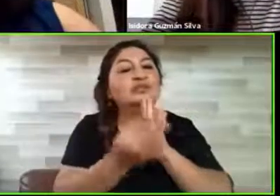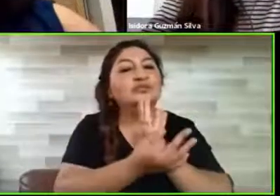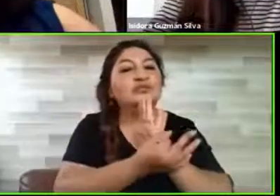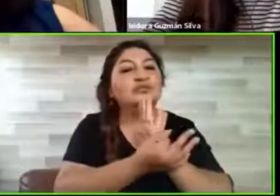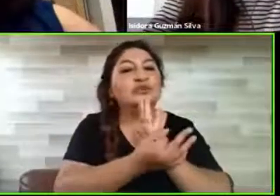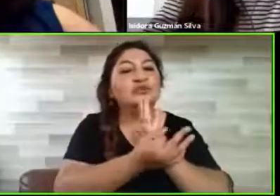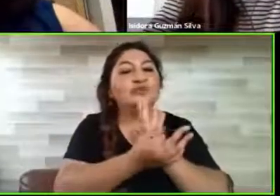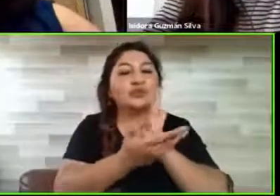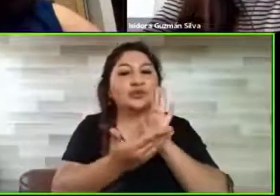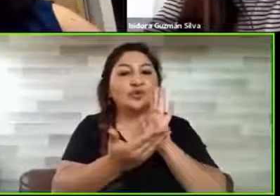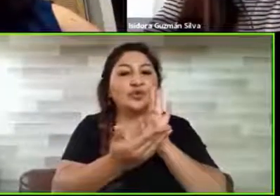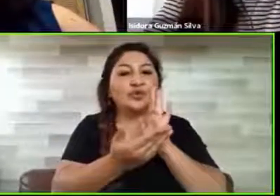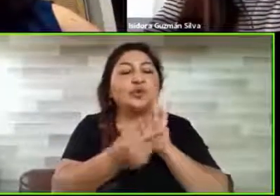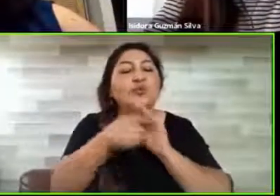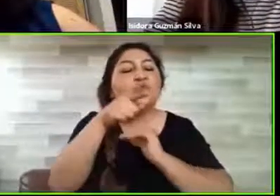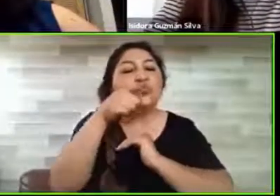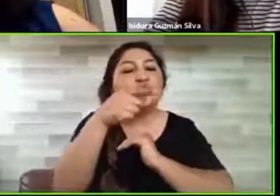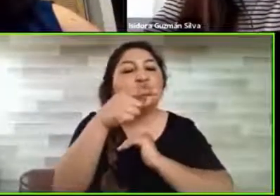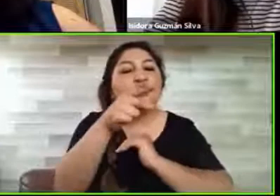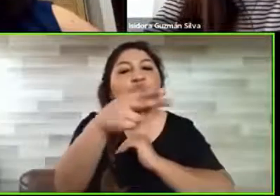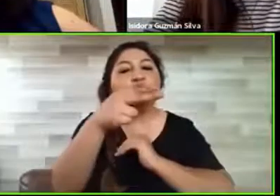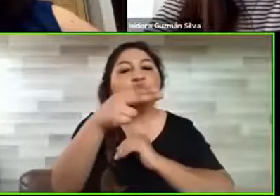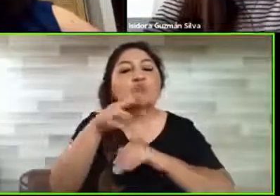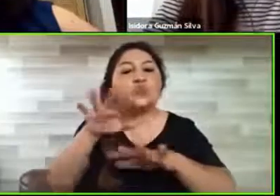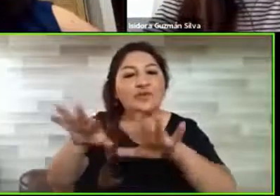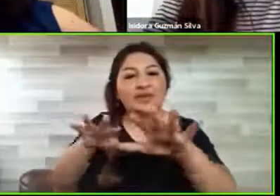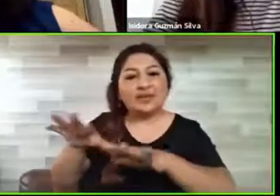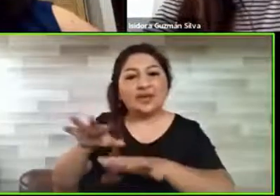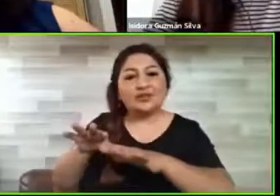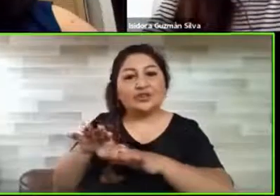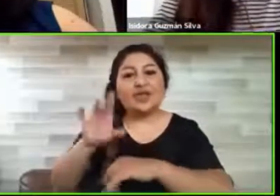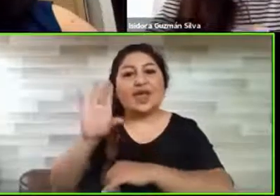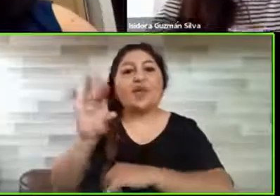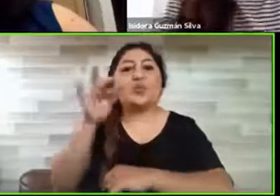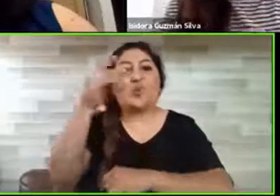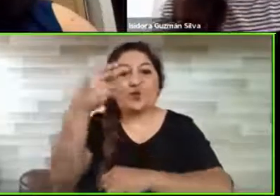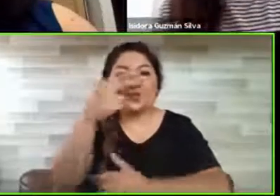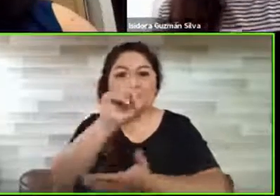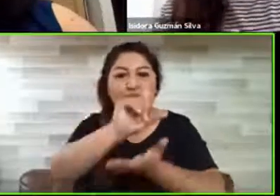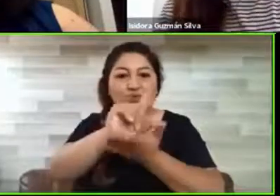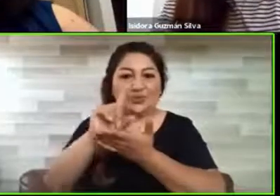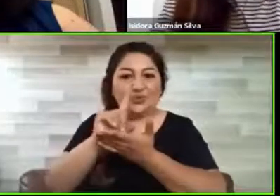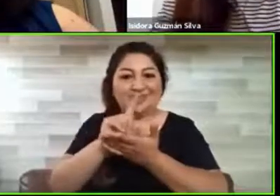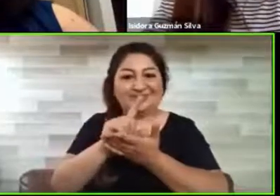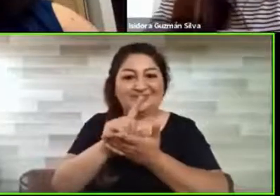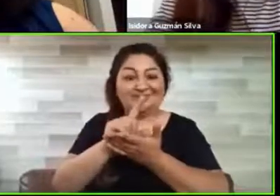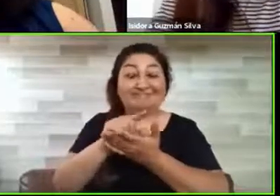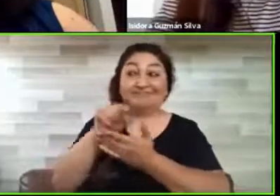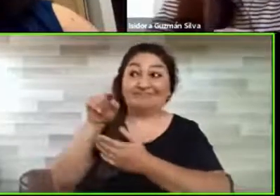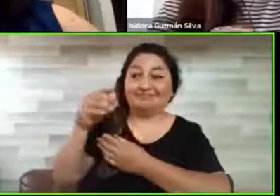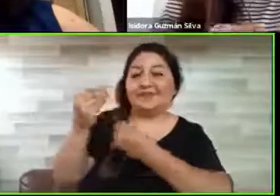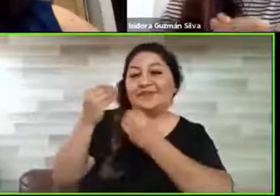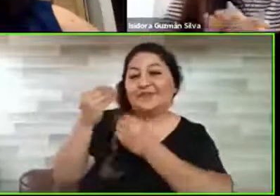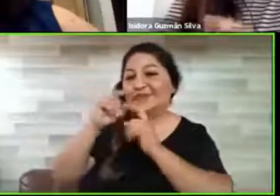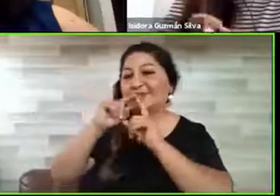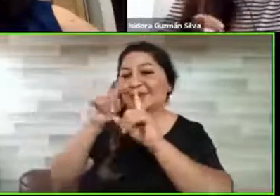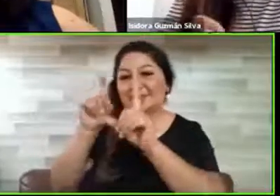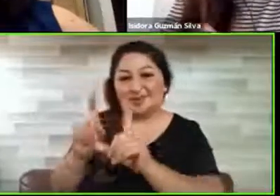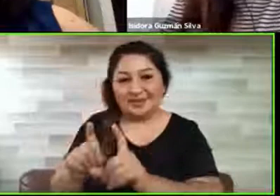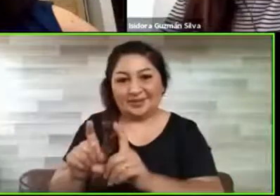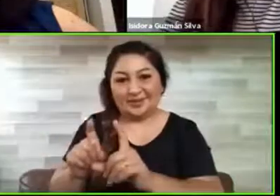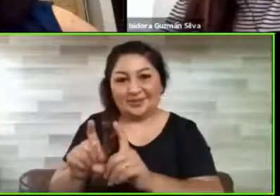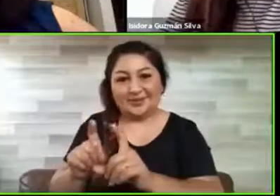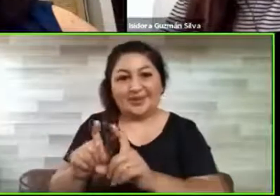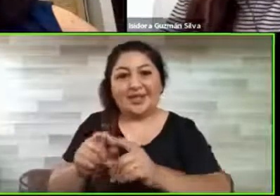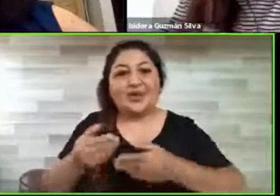movimiento de encuentro tu lugar bueno bien esa es una muy buena pregunta hoy día nosotros llevamos